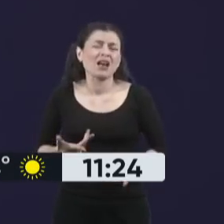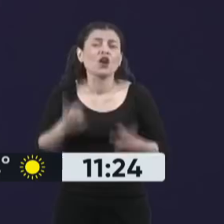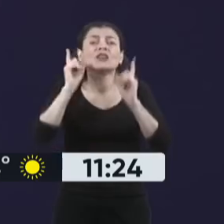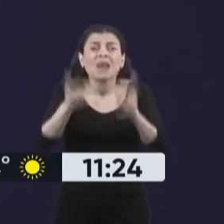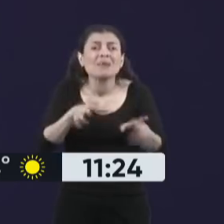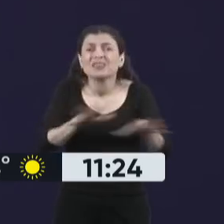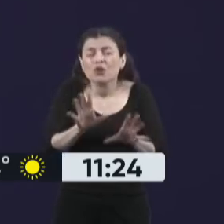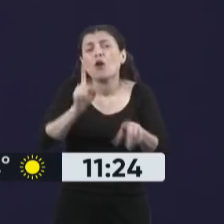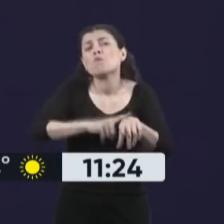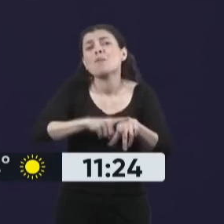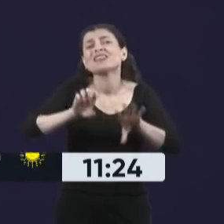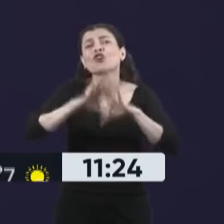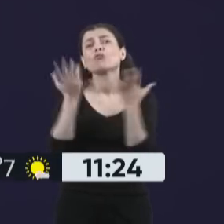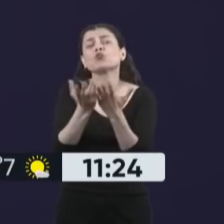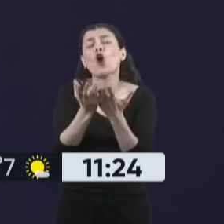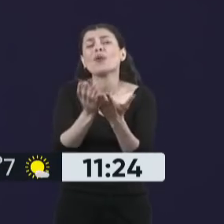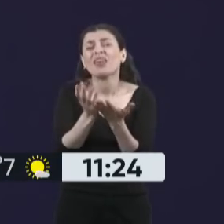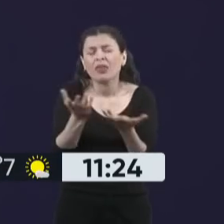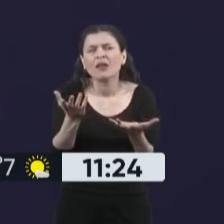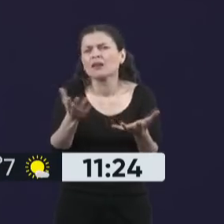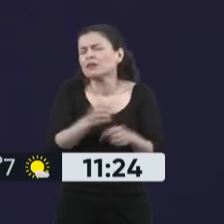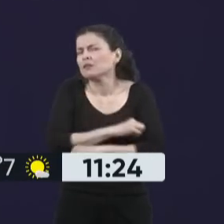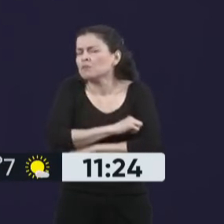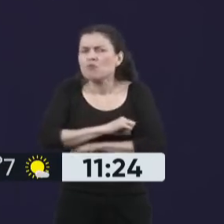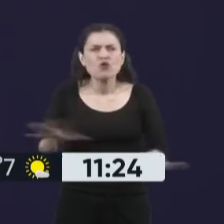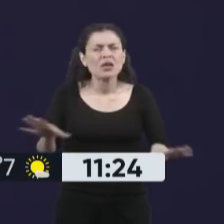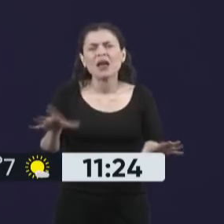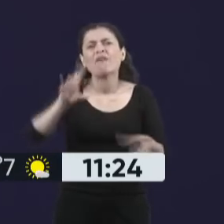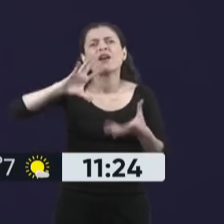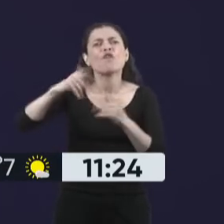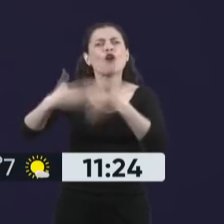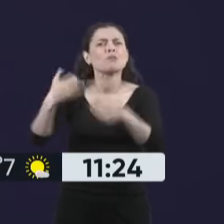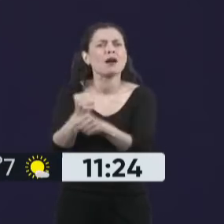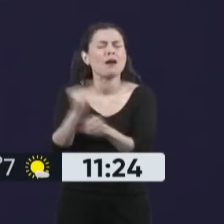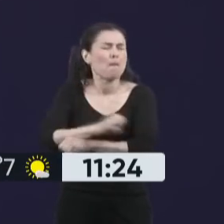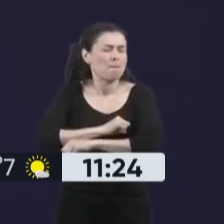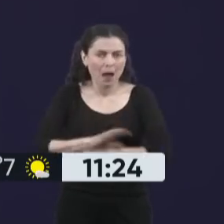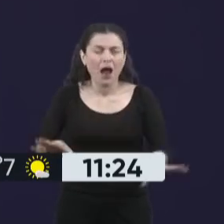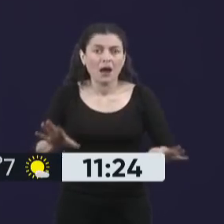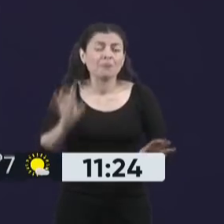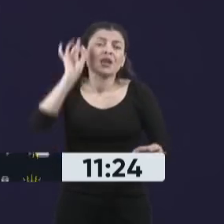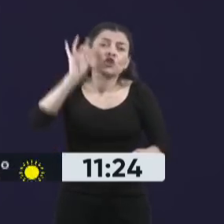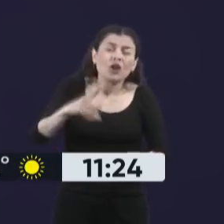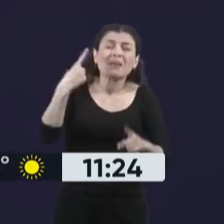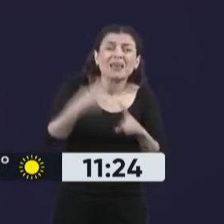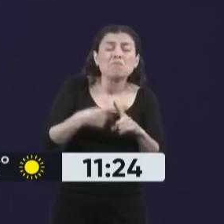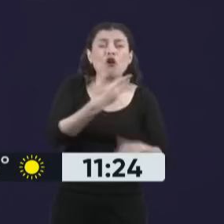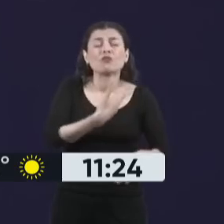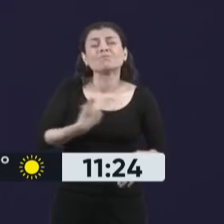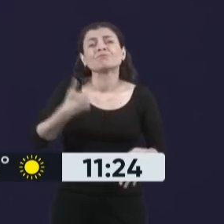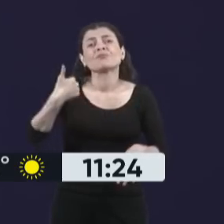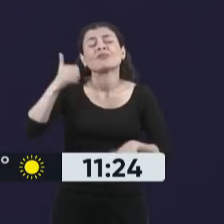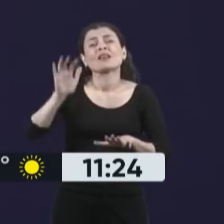en cuarentena, que fue terrible, ¿no? Y te lo digo, nosotros con el presidente, cuando no era presidente,